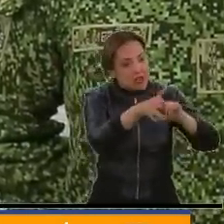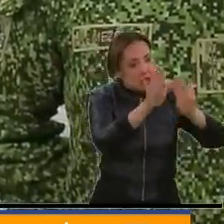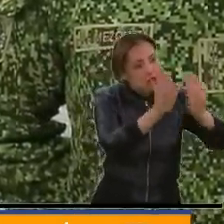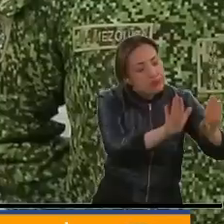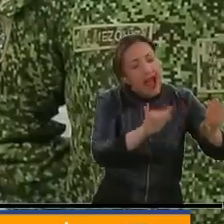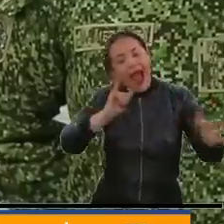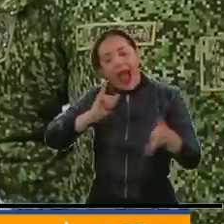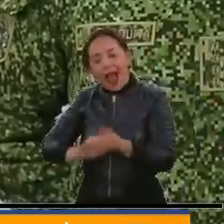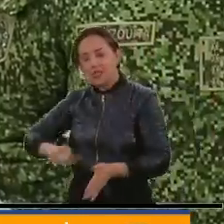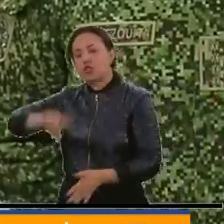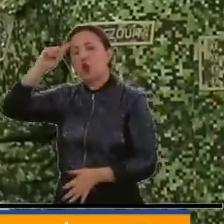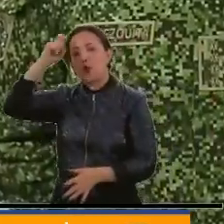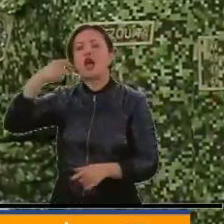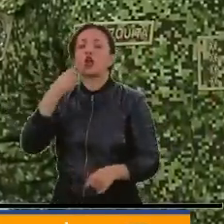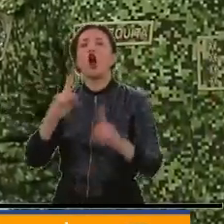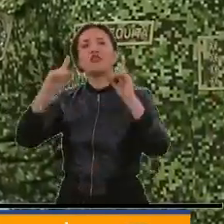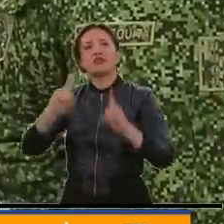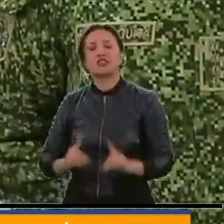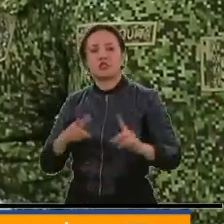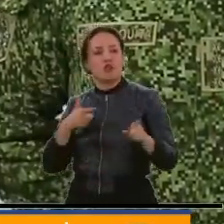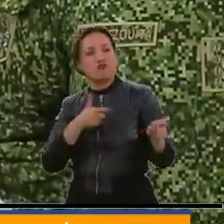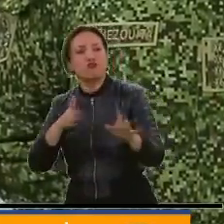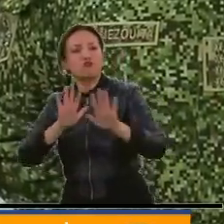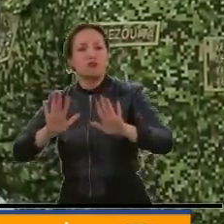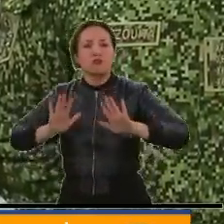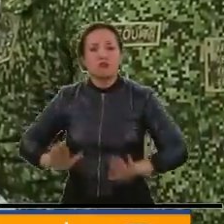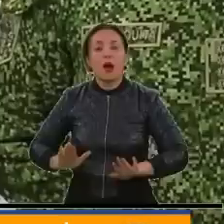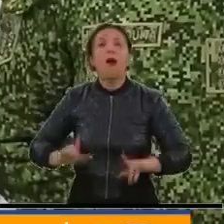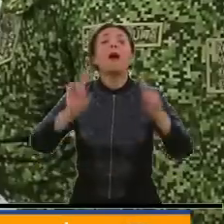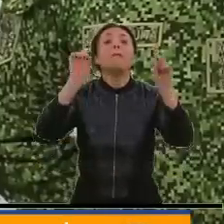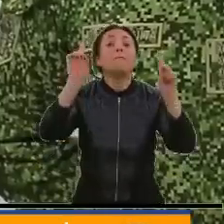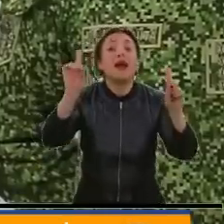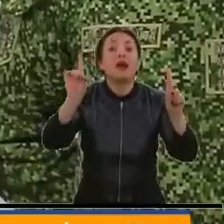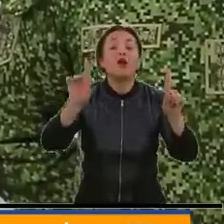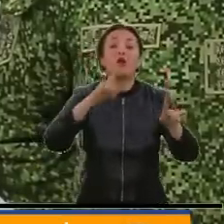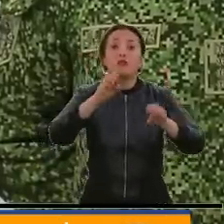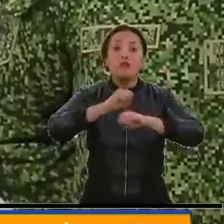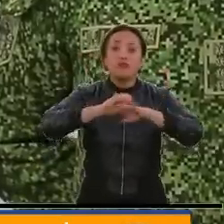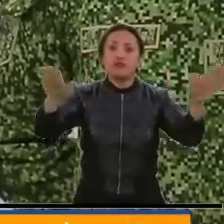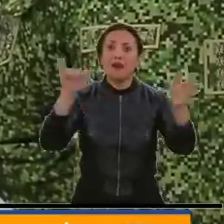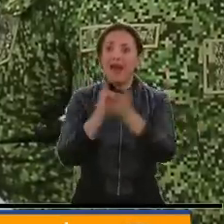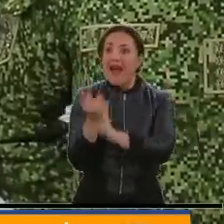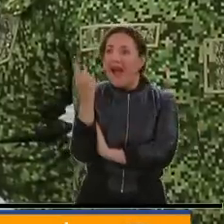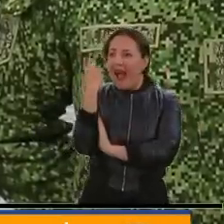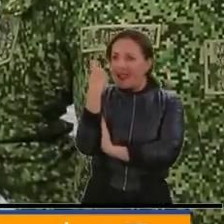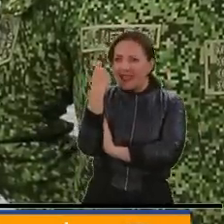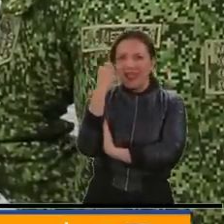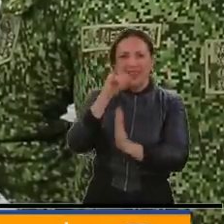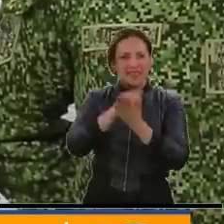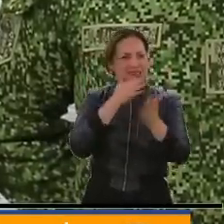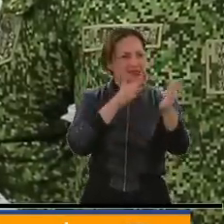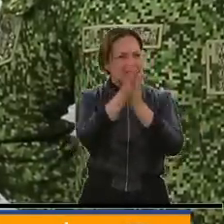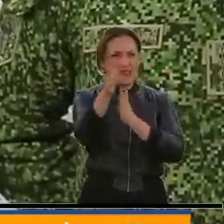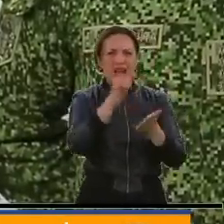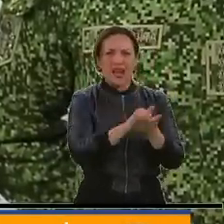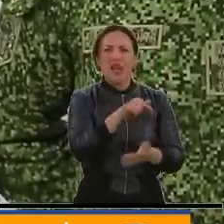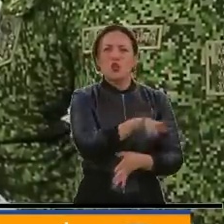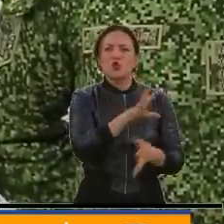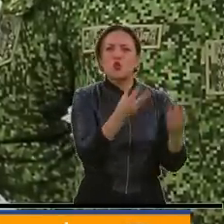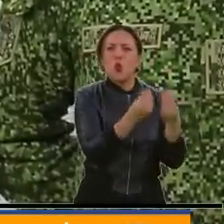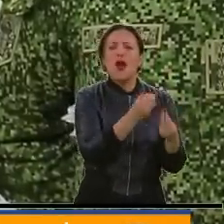bilateral. Sin embargo, ante la posición asumida públicamente el día de ayer, según la